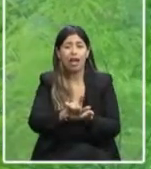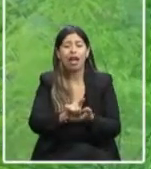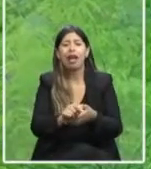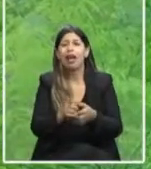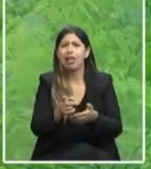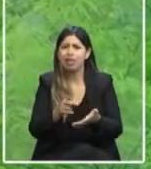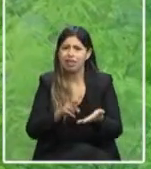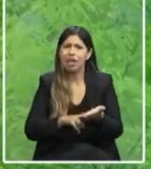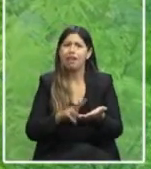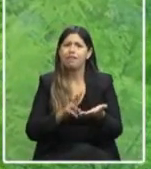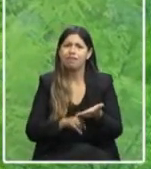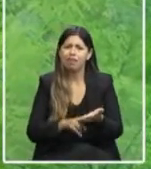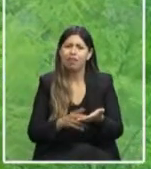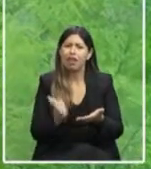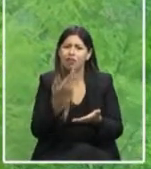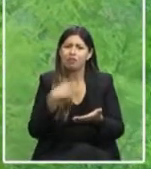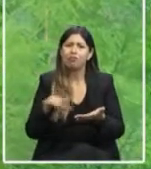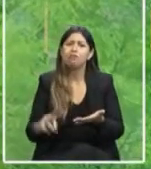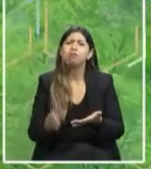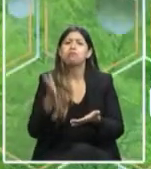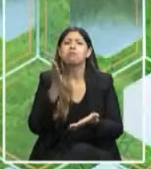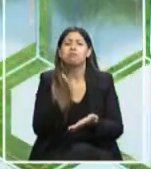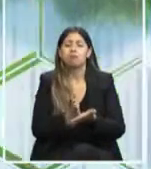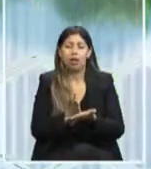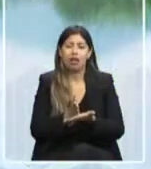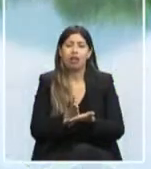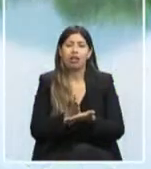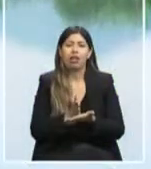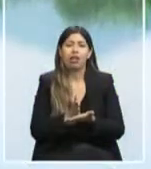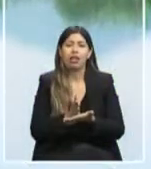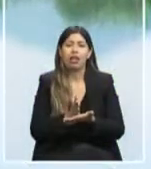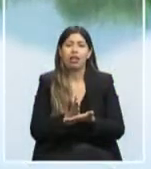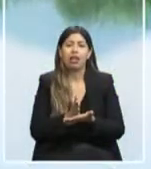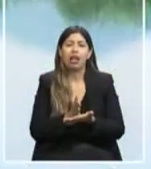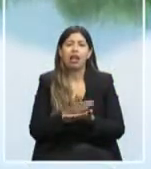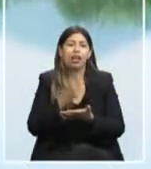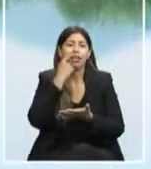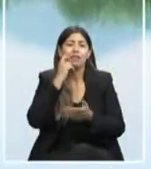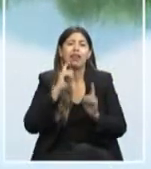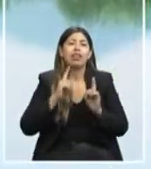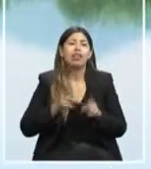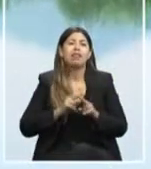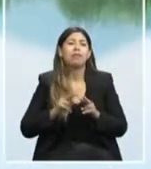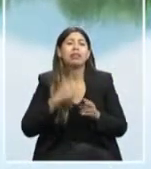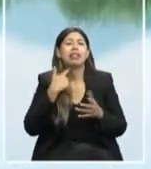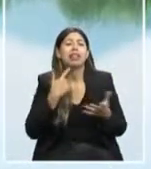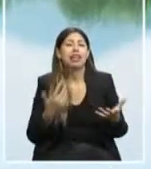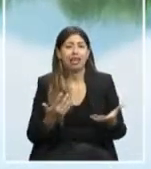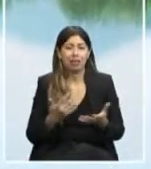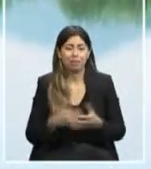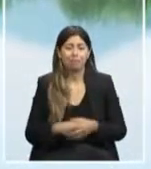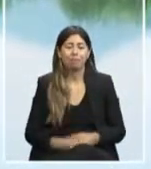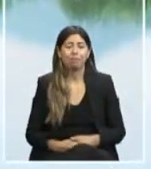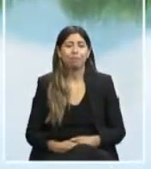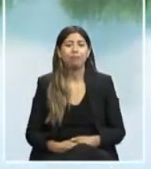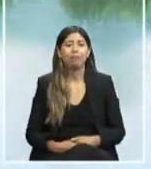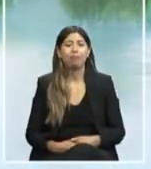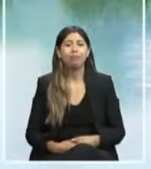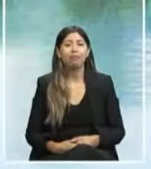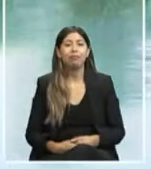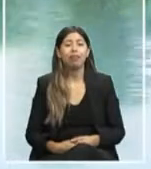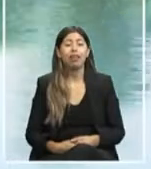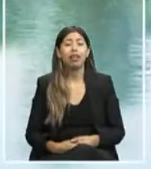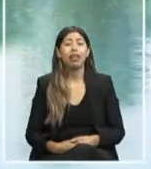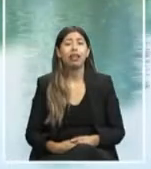podamos realmente tomar decisiones de base sobre qué es lo que debemos hacer. Y eso que debemos